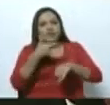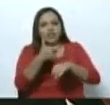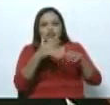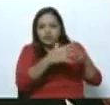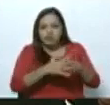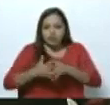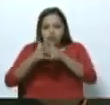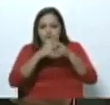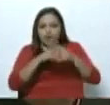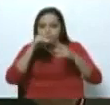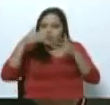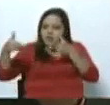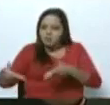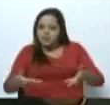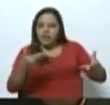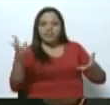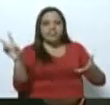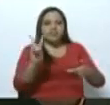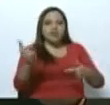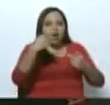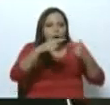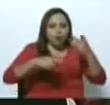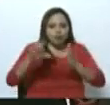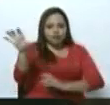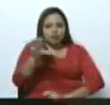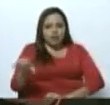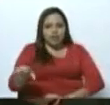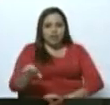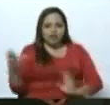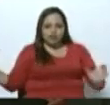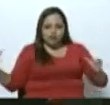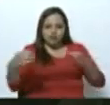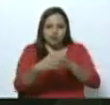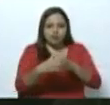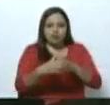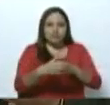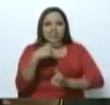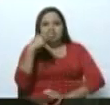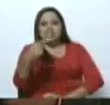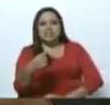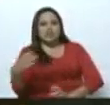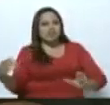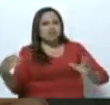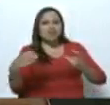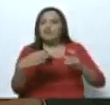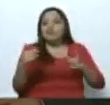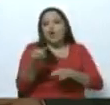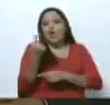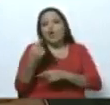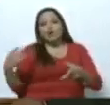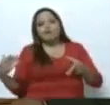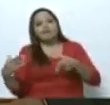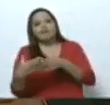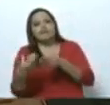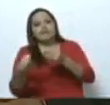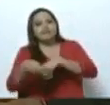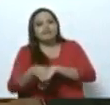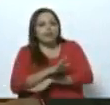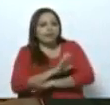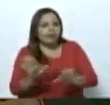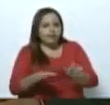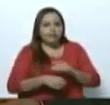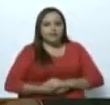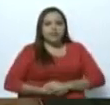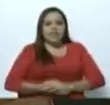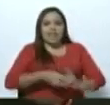Unidos de no invitar a Venezuela y a otros países a esta cumbre, que lo ha calificado como una reunión. Además, también ha mencionado el